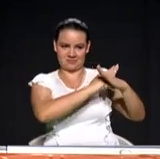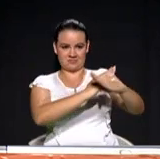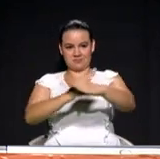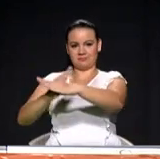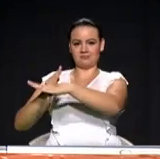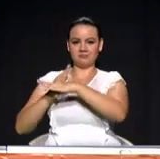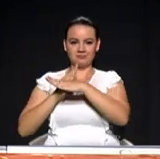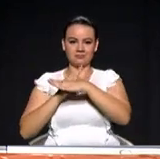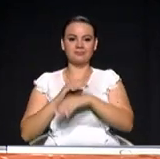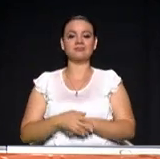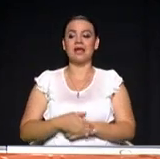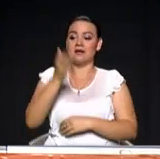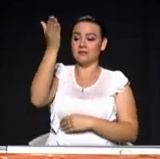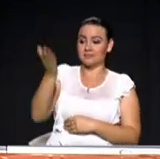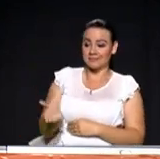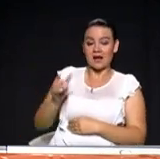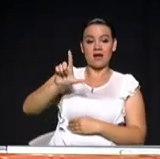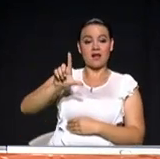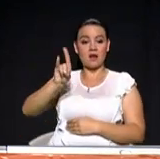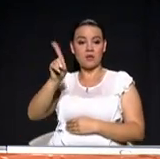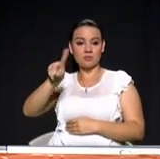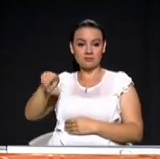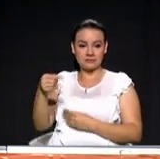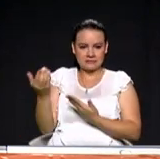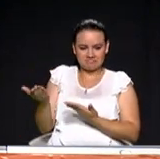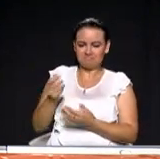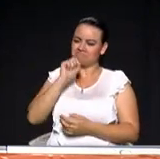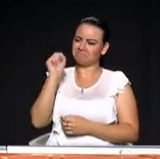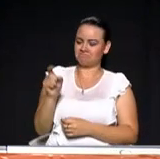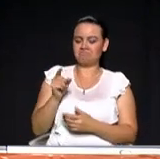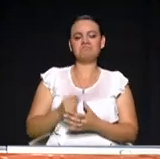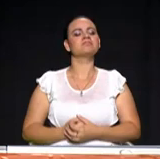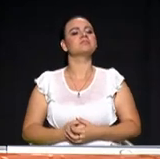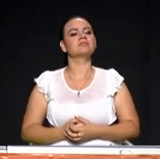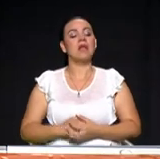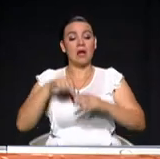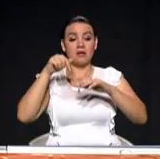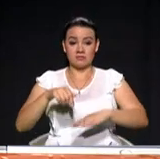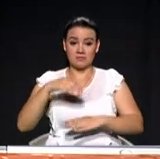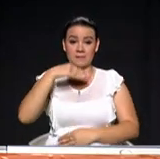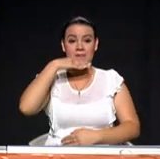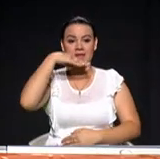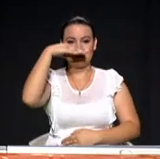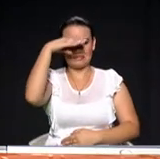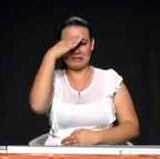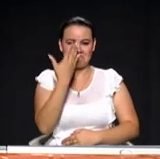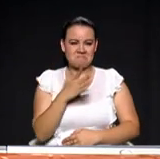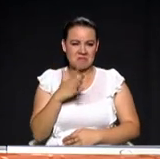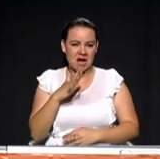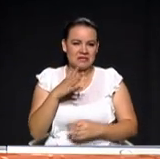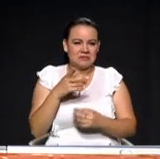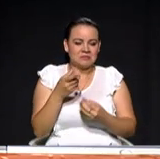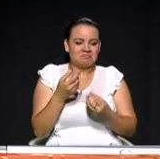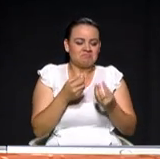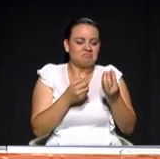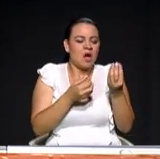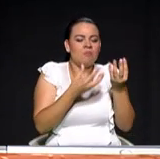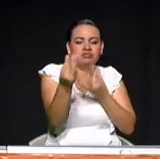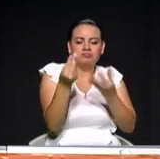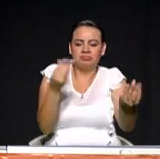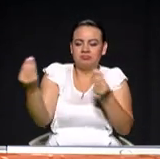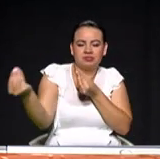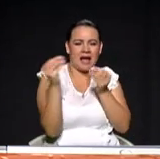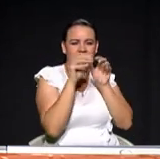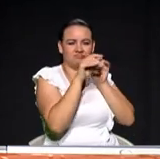por el candidato luis fernando muñoz en medellín en el valle de aburrá existen 10 de los 23 grupos de delincuencia